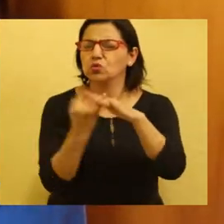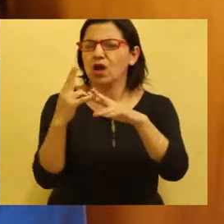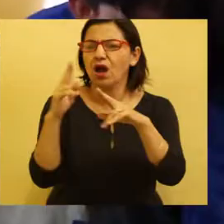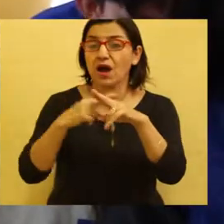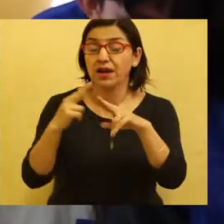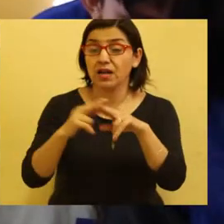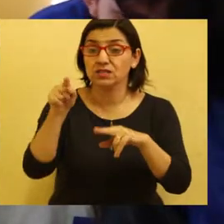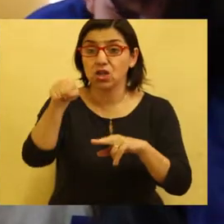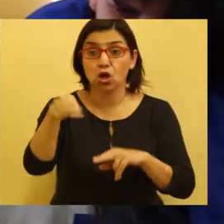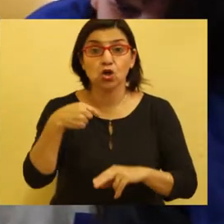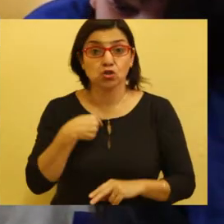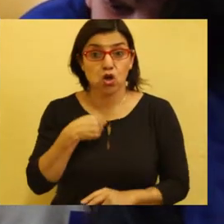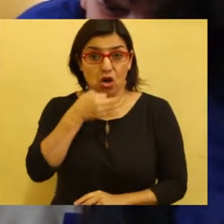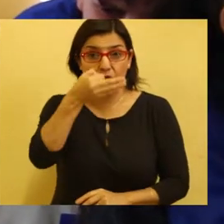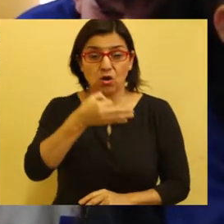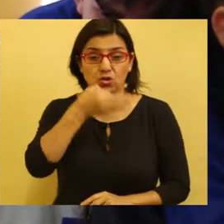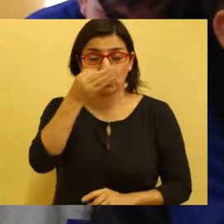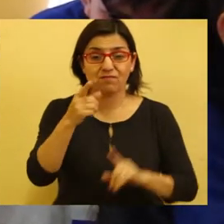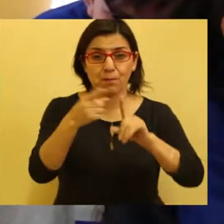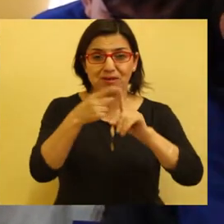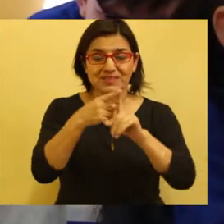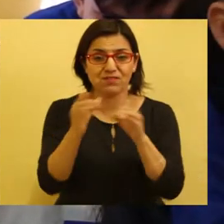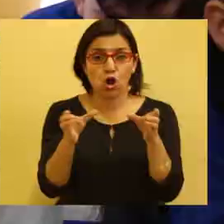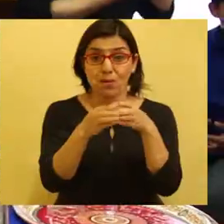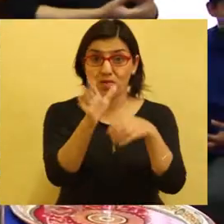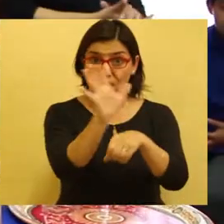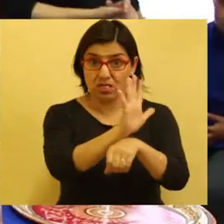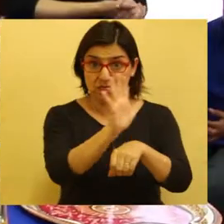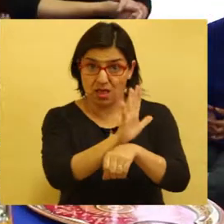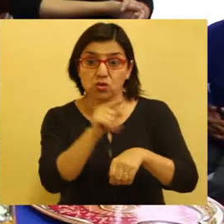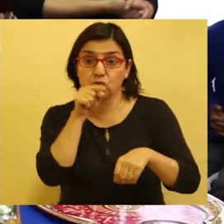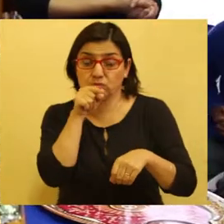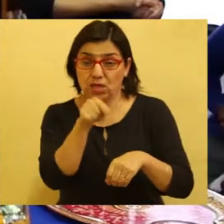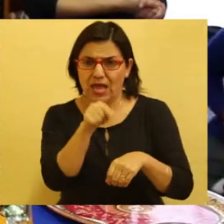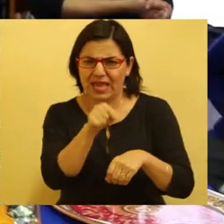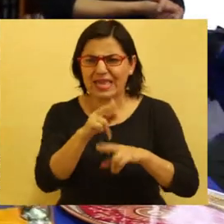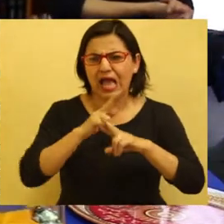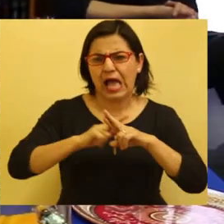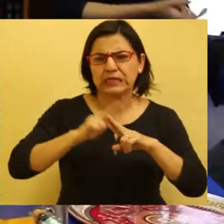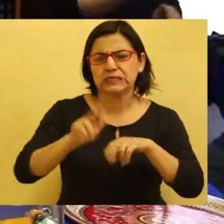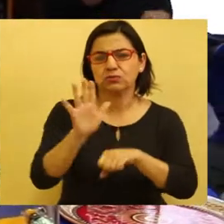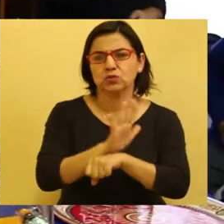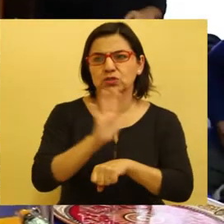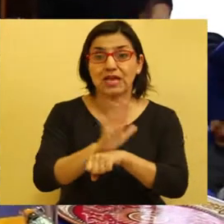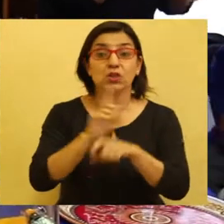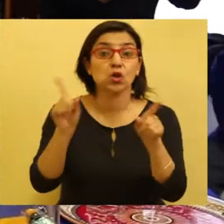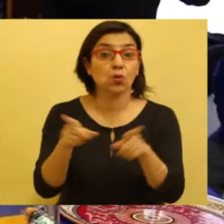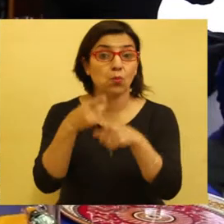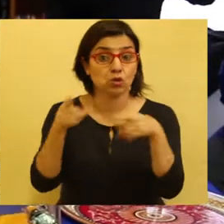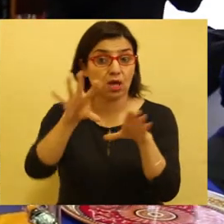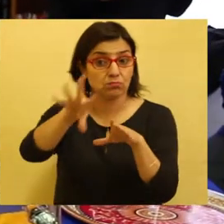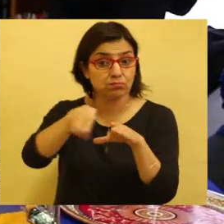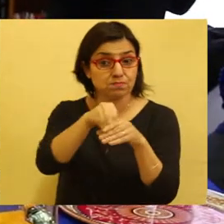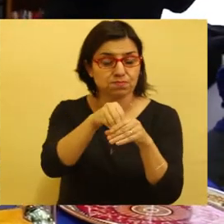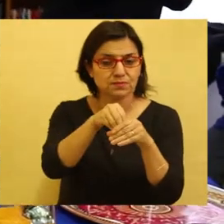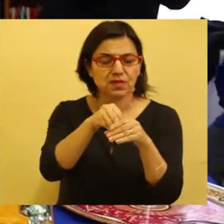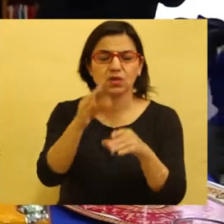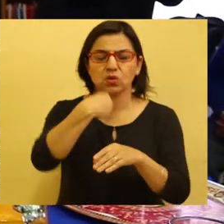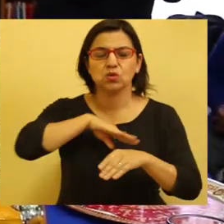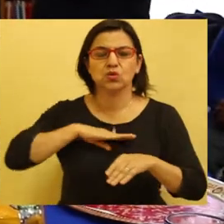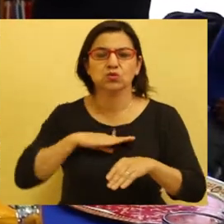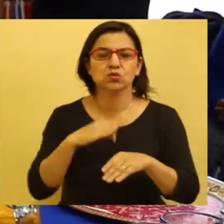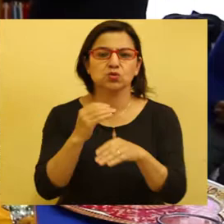realizado en el área de la inclusión? Recién les contaba que yo hace 10 años participo en una compañía de teatro que hacemos teatro y